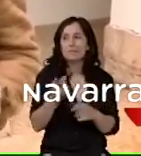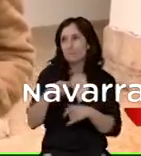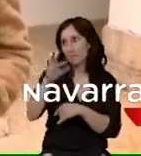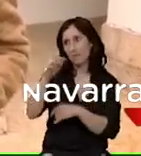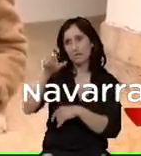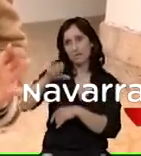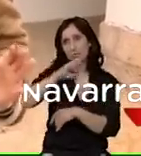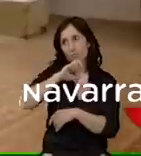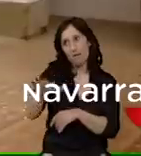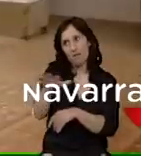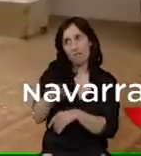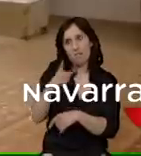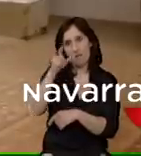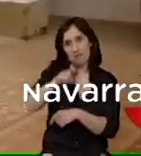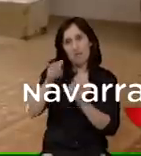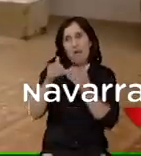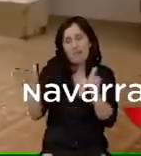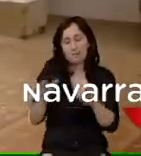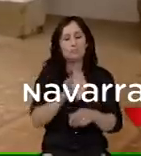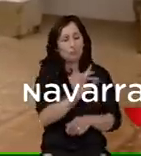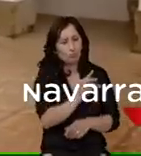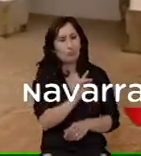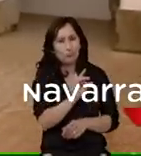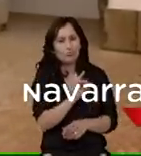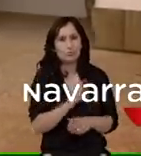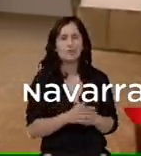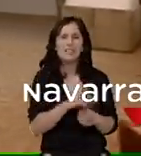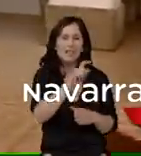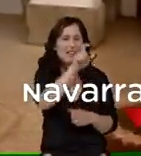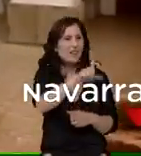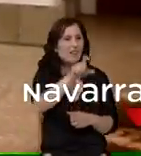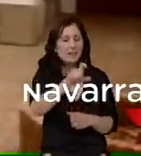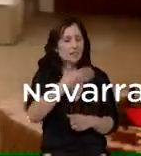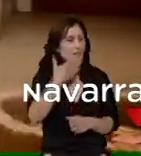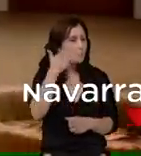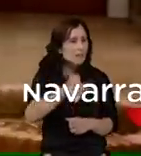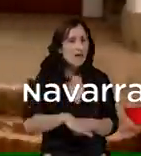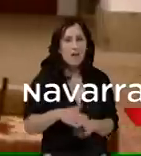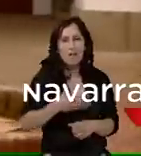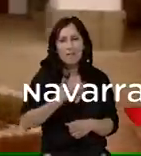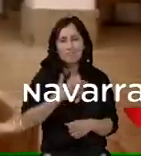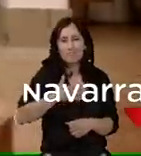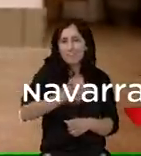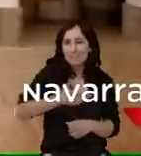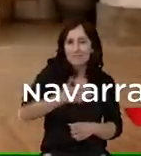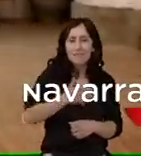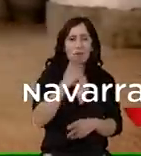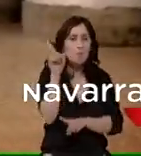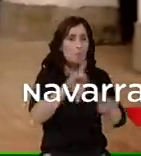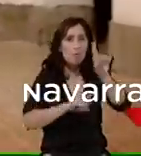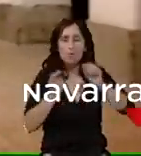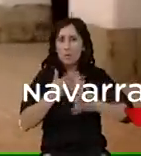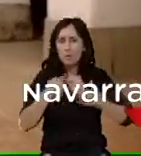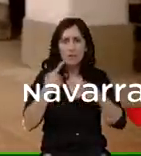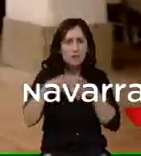riberos son muy abiertos, ¿eh? Los riberos, por supuesto que sí, sí, sí. Es una gente muy maja, muy entrañable y cualquier problema que